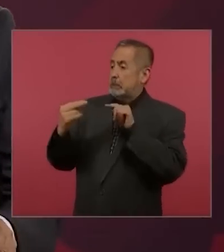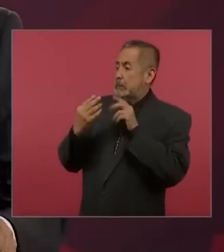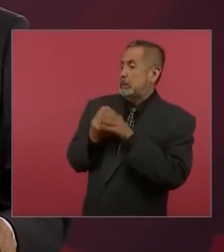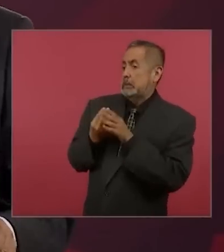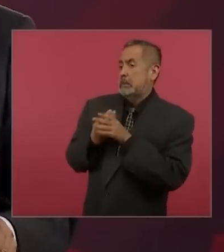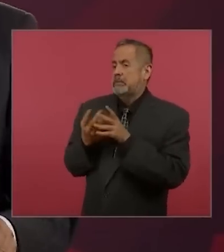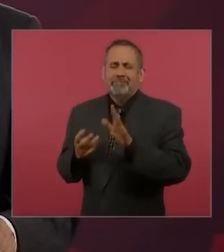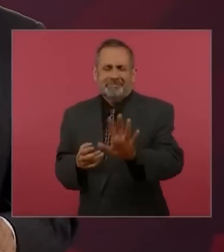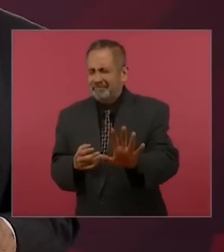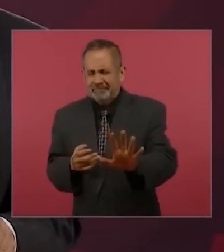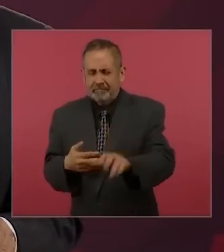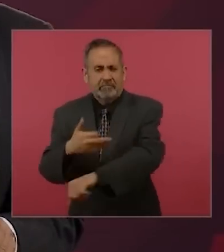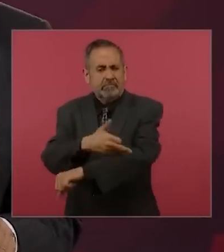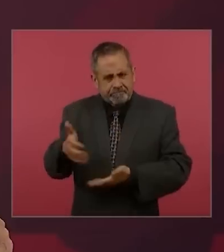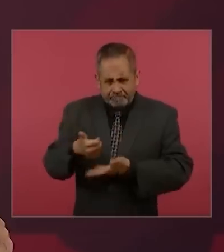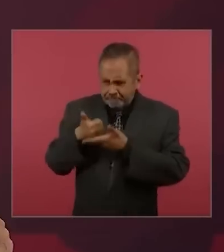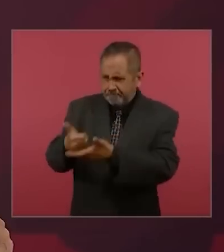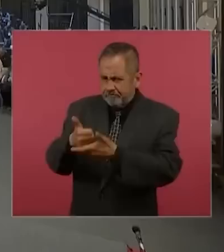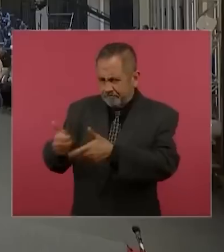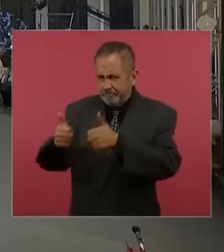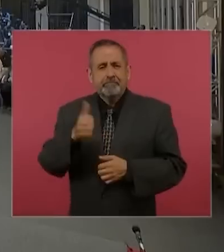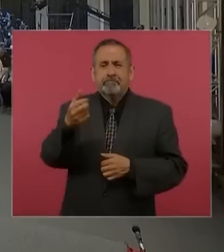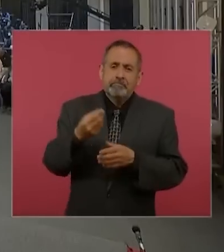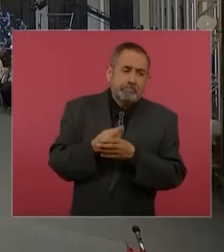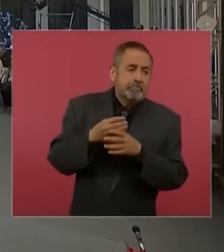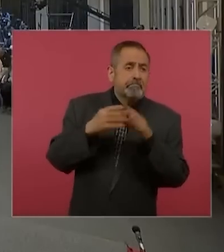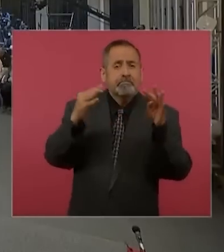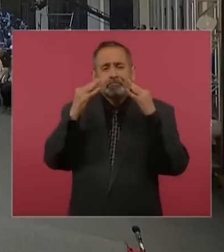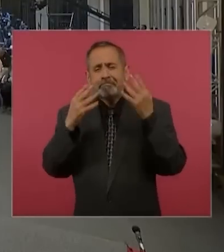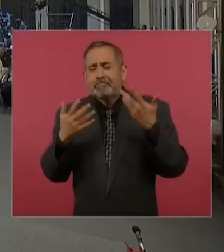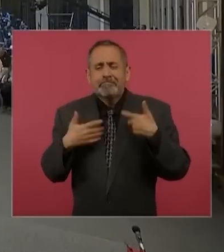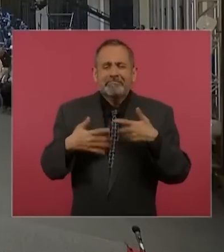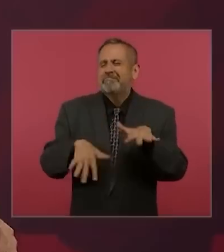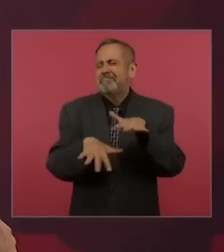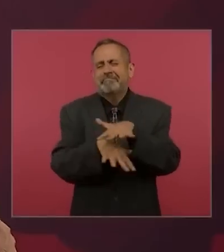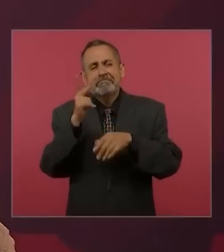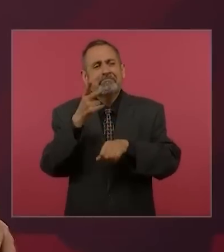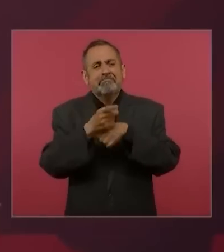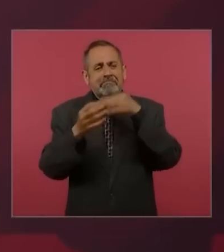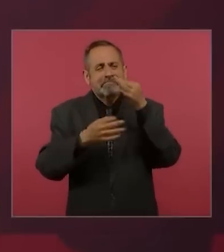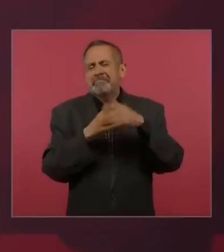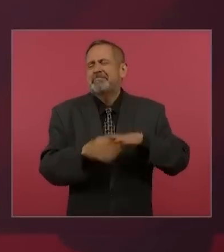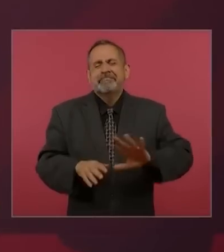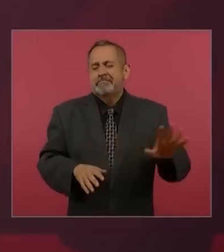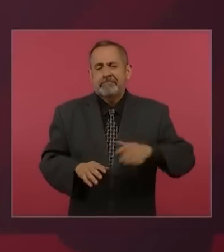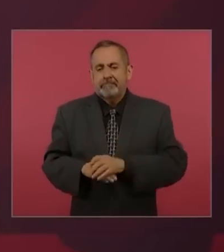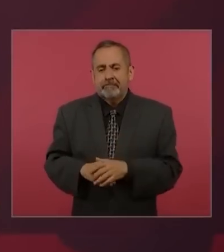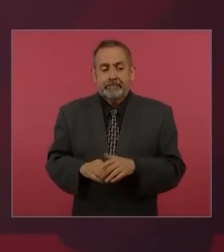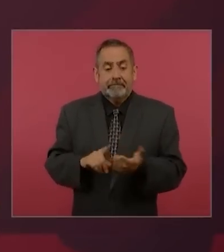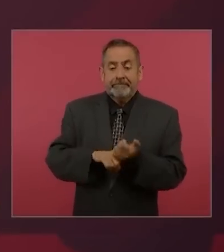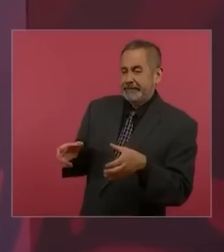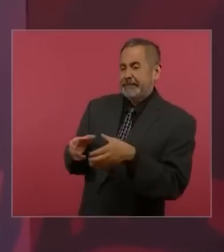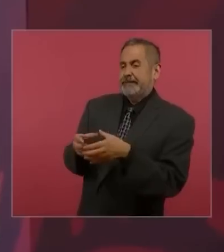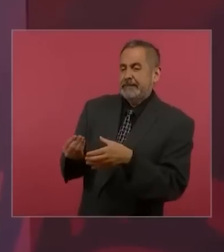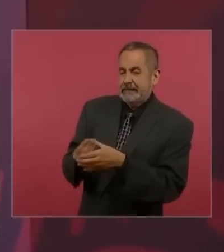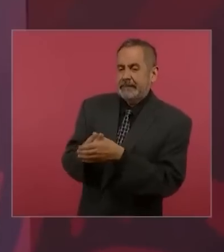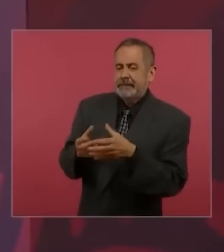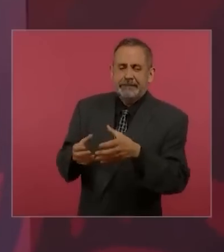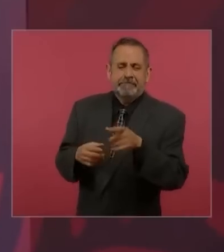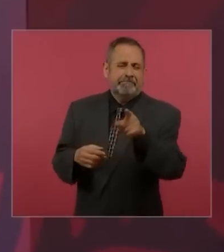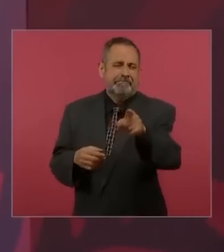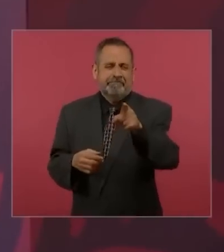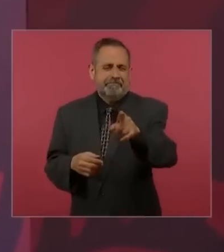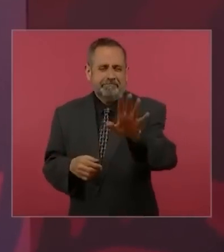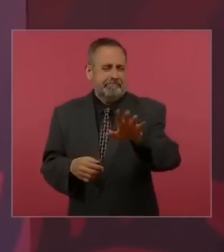a los familiares, y lo estamos haciendo. Lo demás es politiquería, es publicidad, y es ese interés que tienen